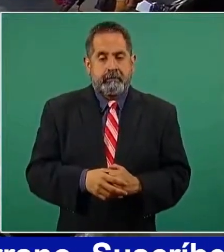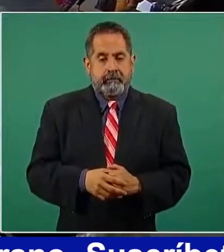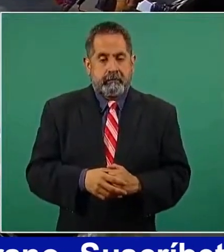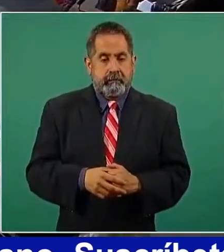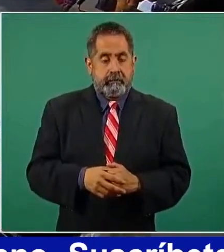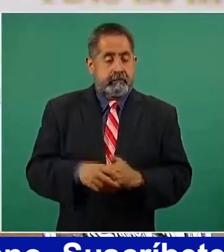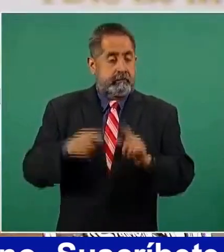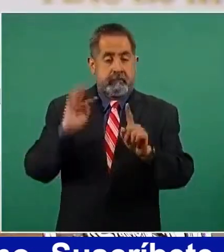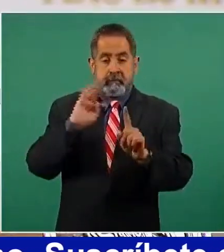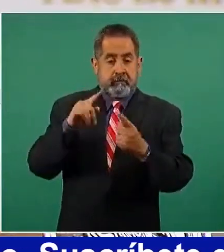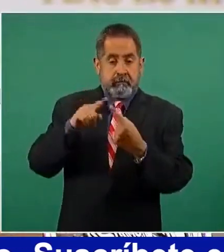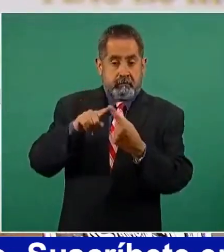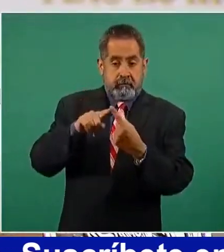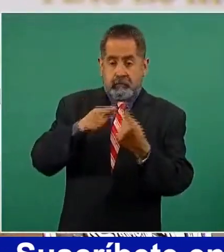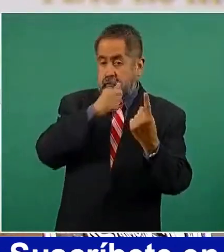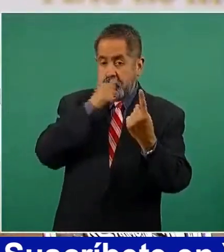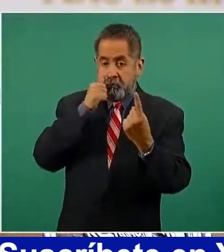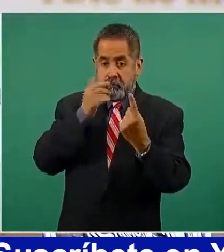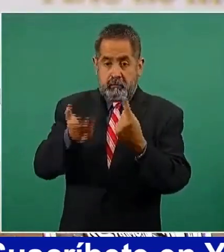Sin él, no.